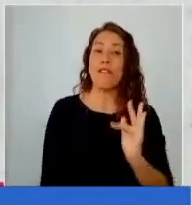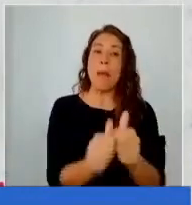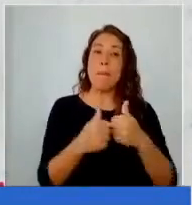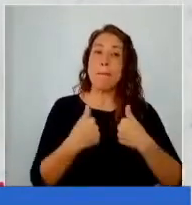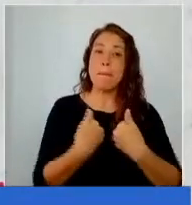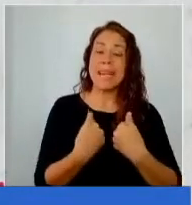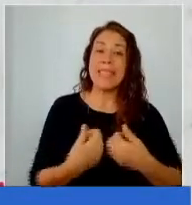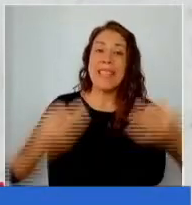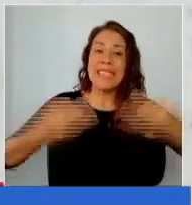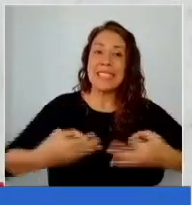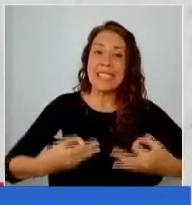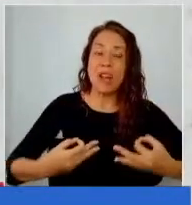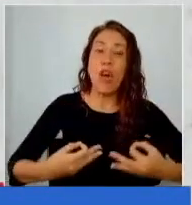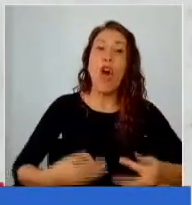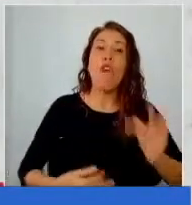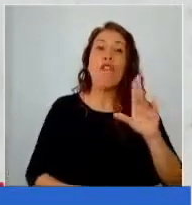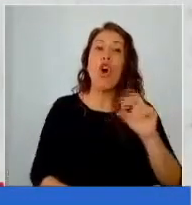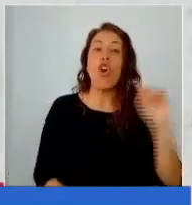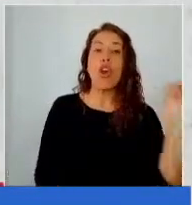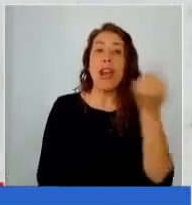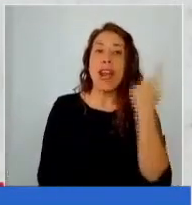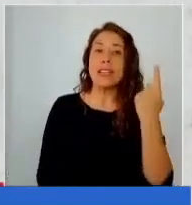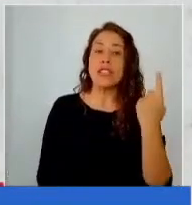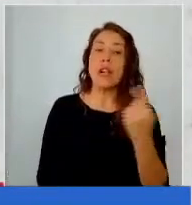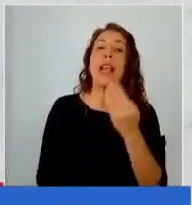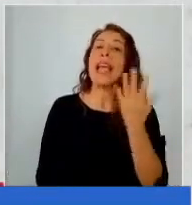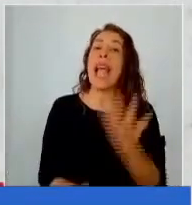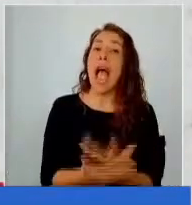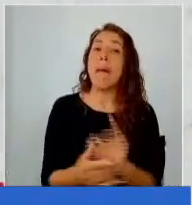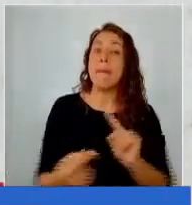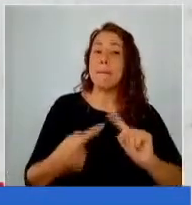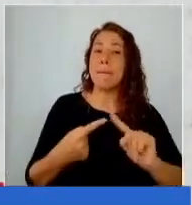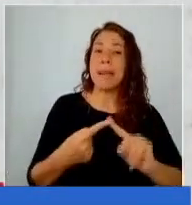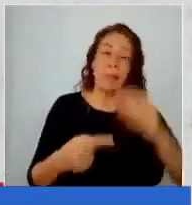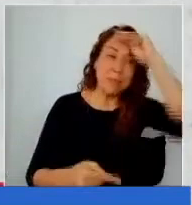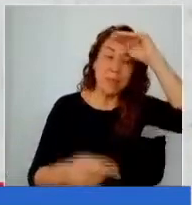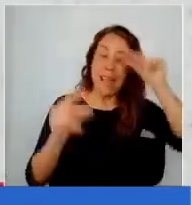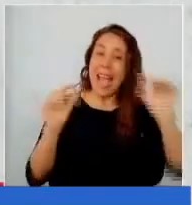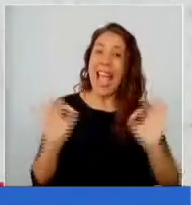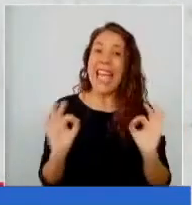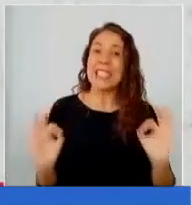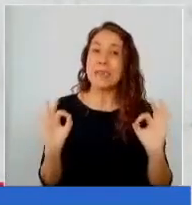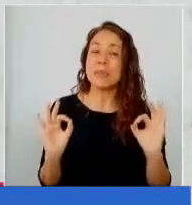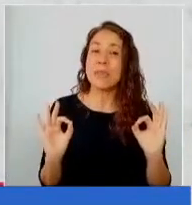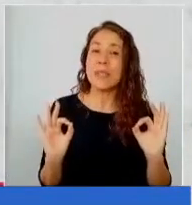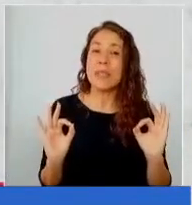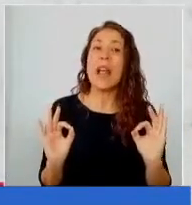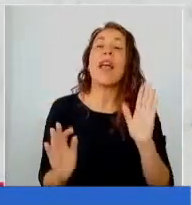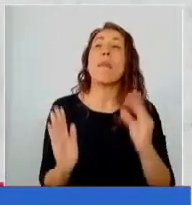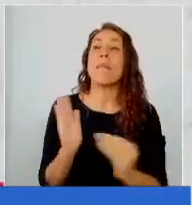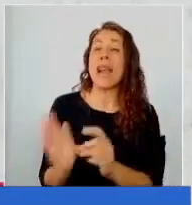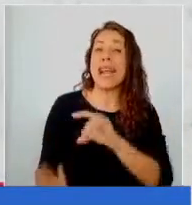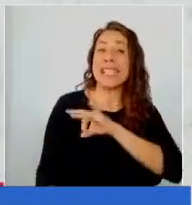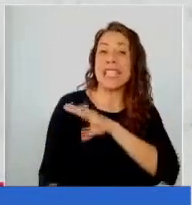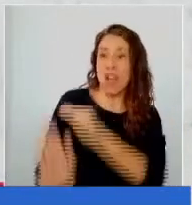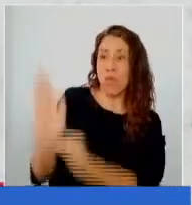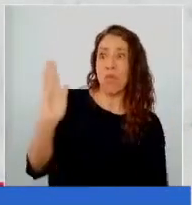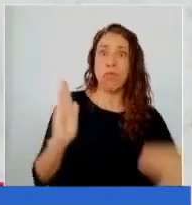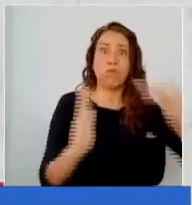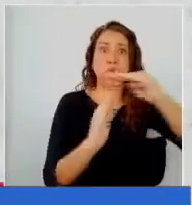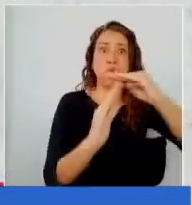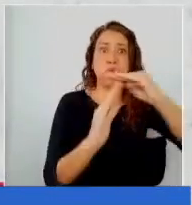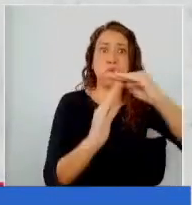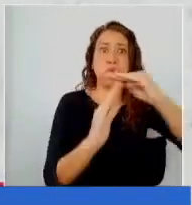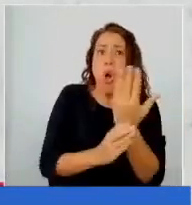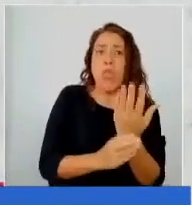y el foro nacional en la materia que contará con la participación de especialistas que nos que deberían colocar a Chile en un lugar de vanguardia en este